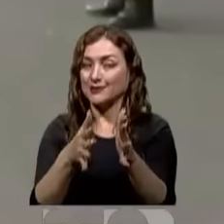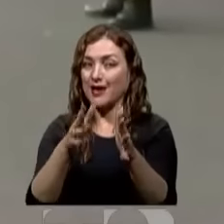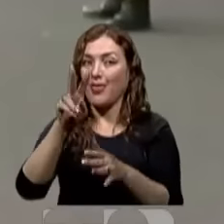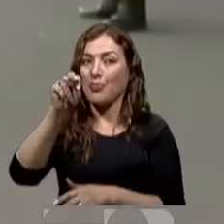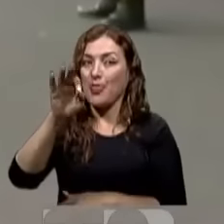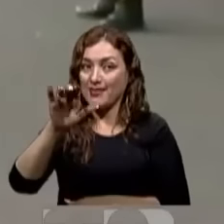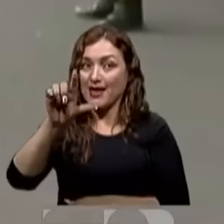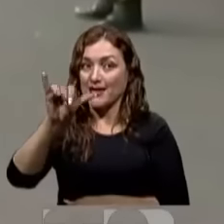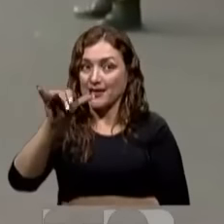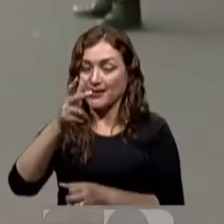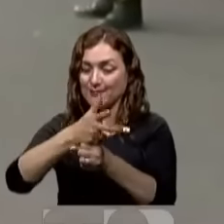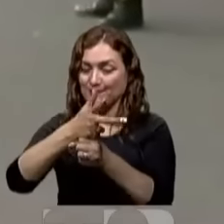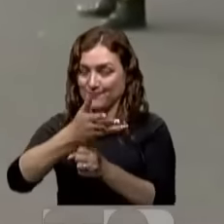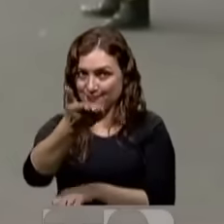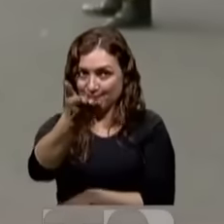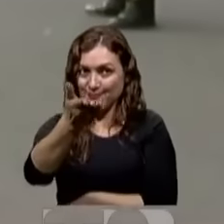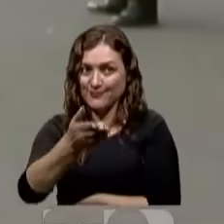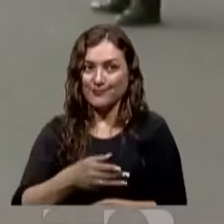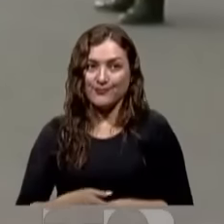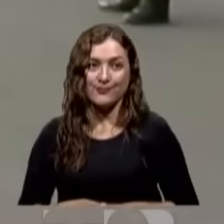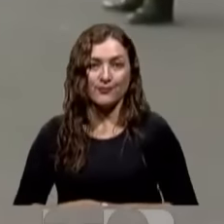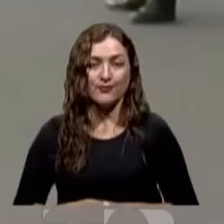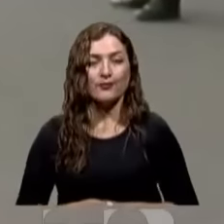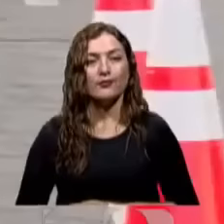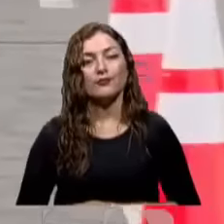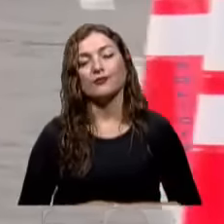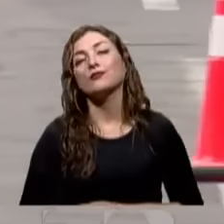un reportaje y les mostramos en el siguiente video.